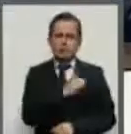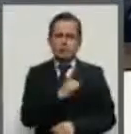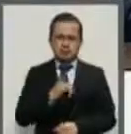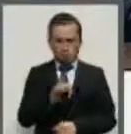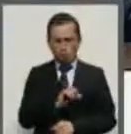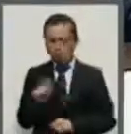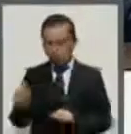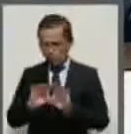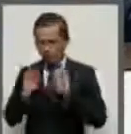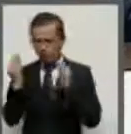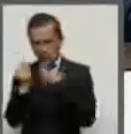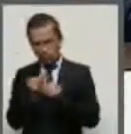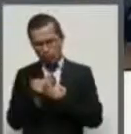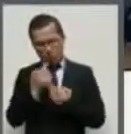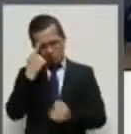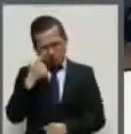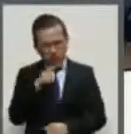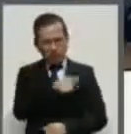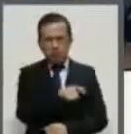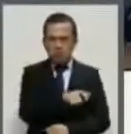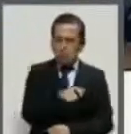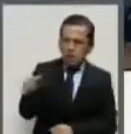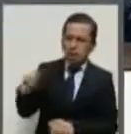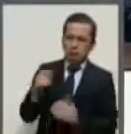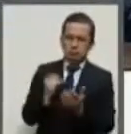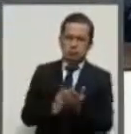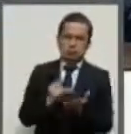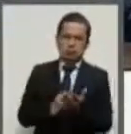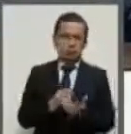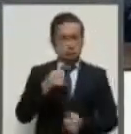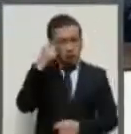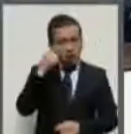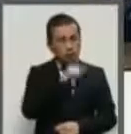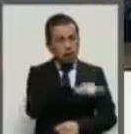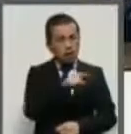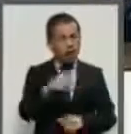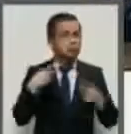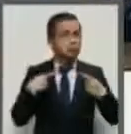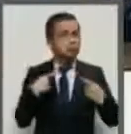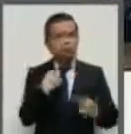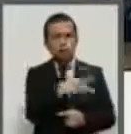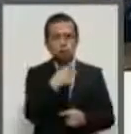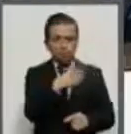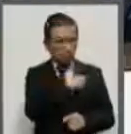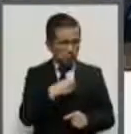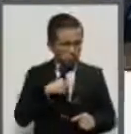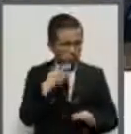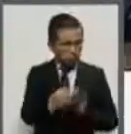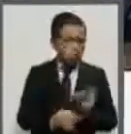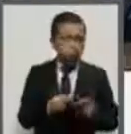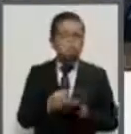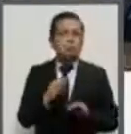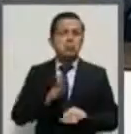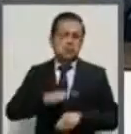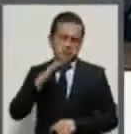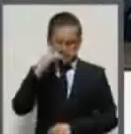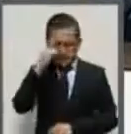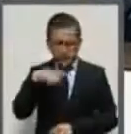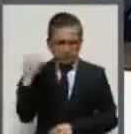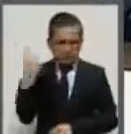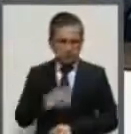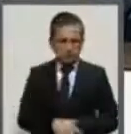nuevo sistema tributario que facilite a los ciudadanos cumplir con esta obligación. A nivel